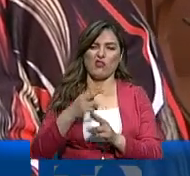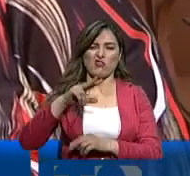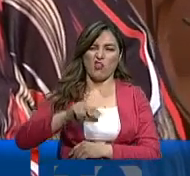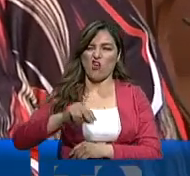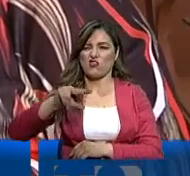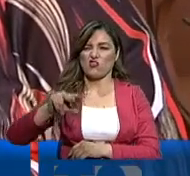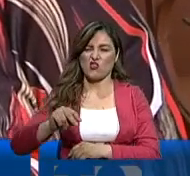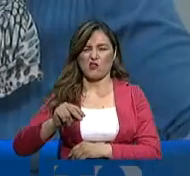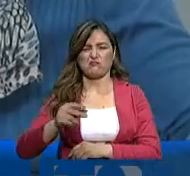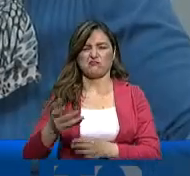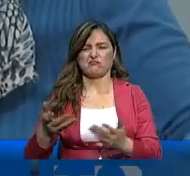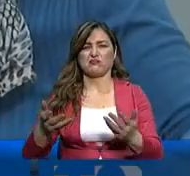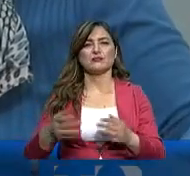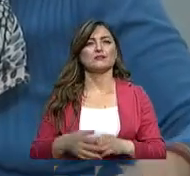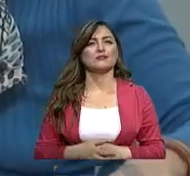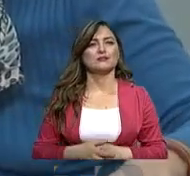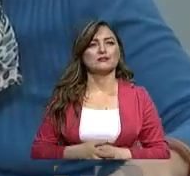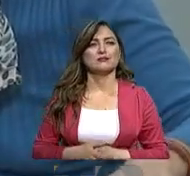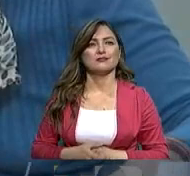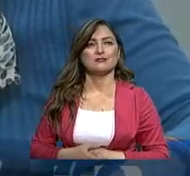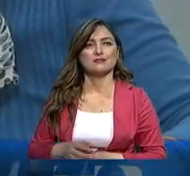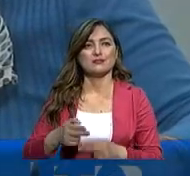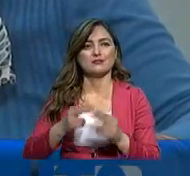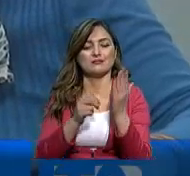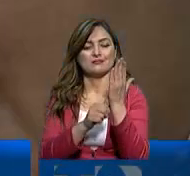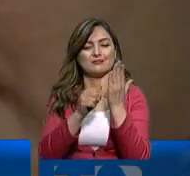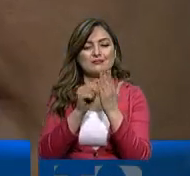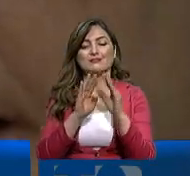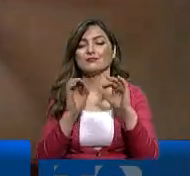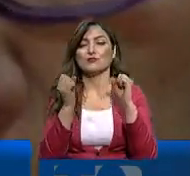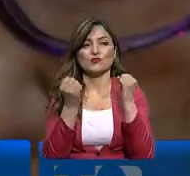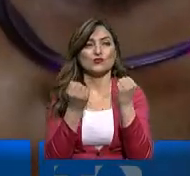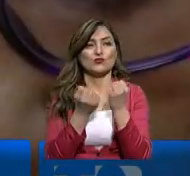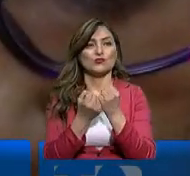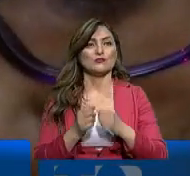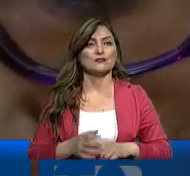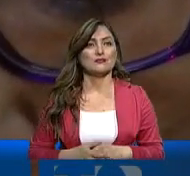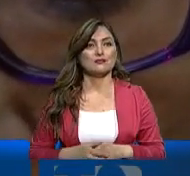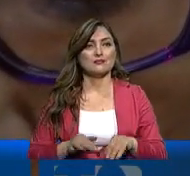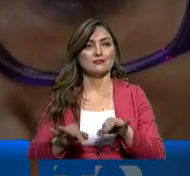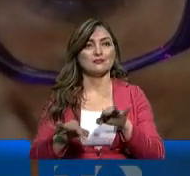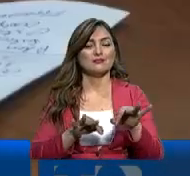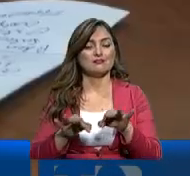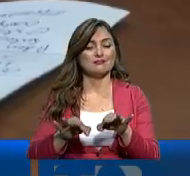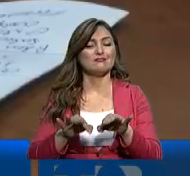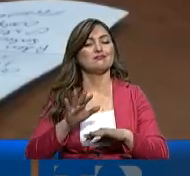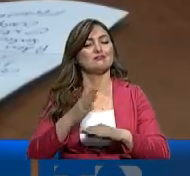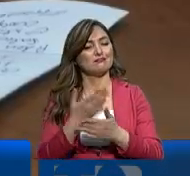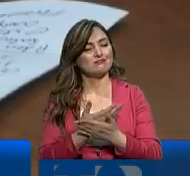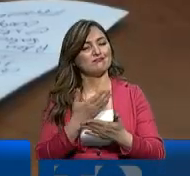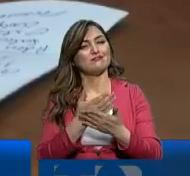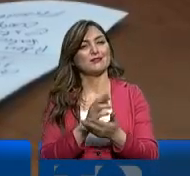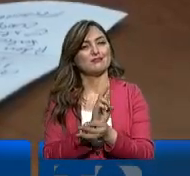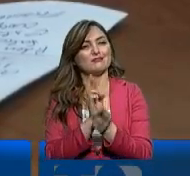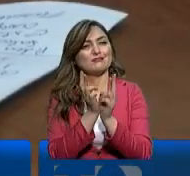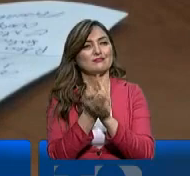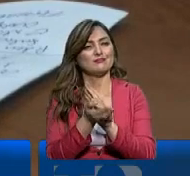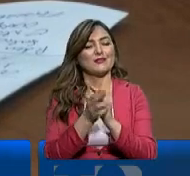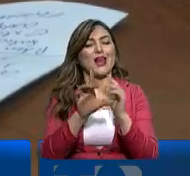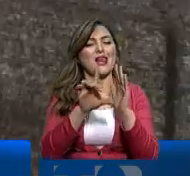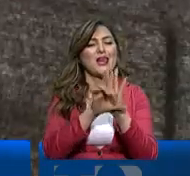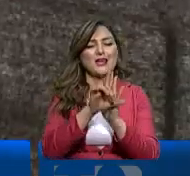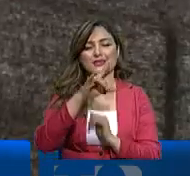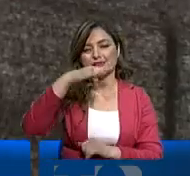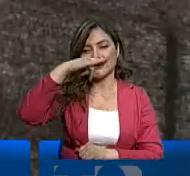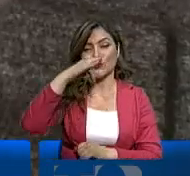absurdas berenice cordero ex ministra de inclusión económica y social explica que hay muchas cosas que se deben reformar en el código